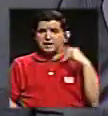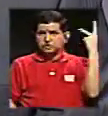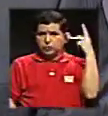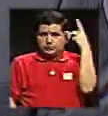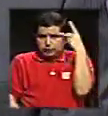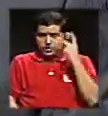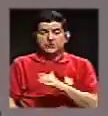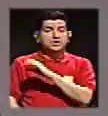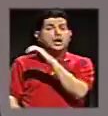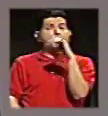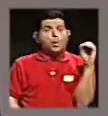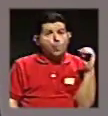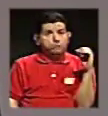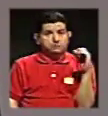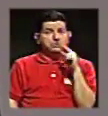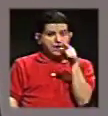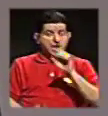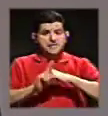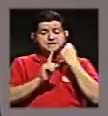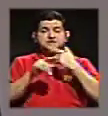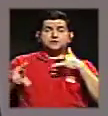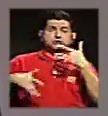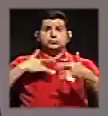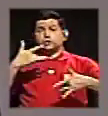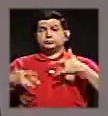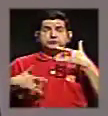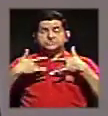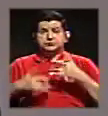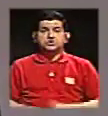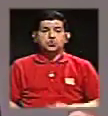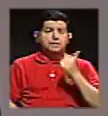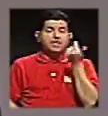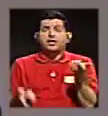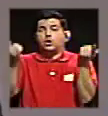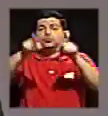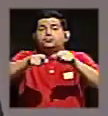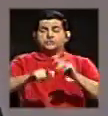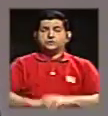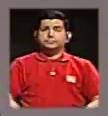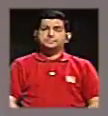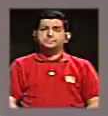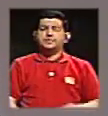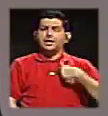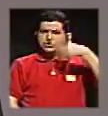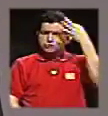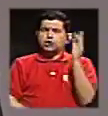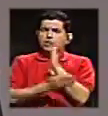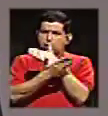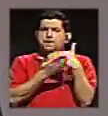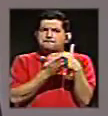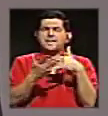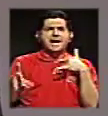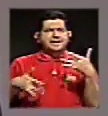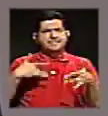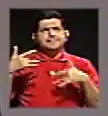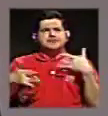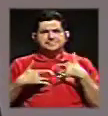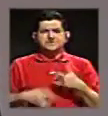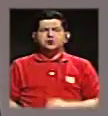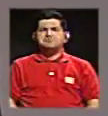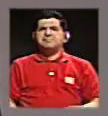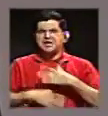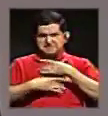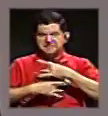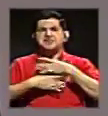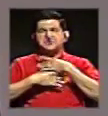política o es un síntoma de algún otro fenómeno yo creo que en parte es síntoma de de esa apatía